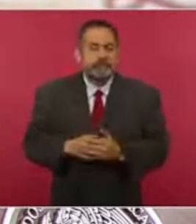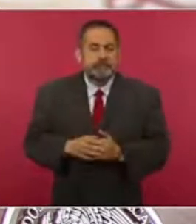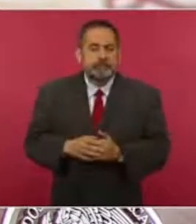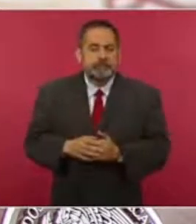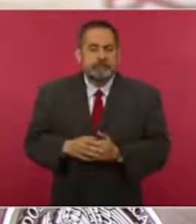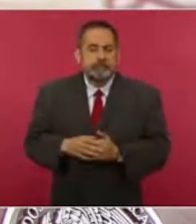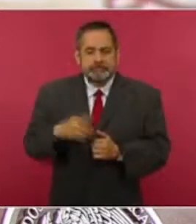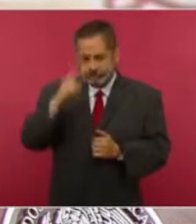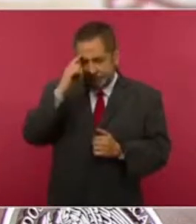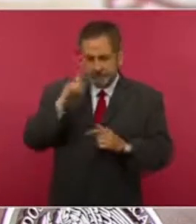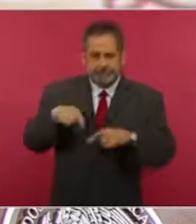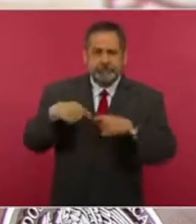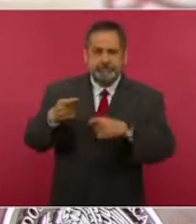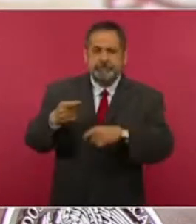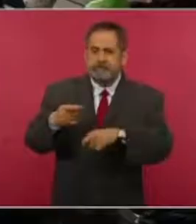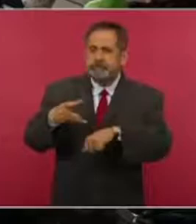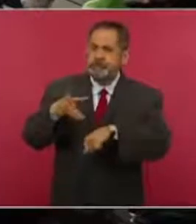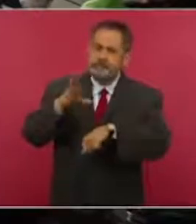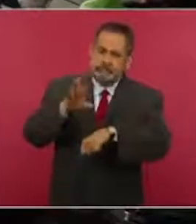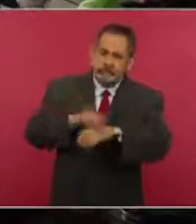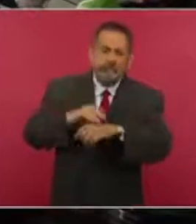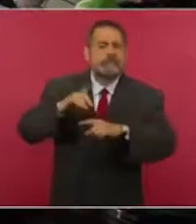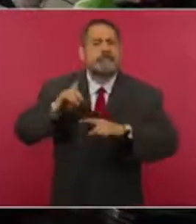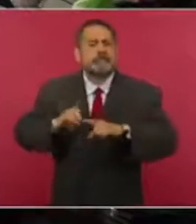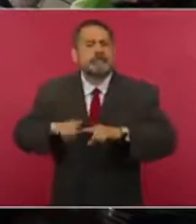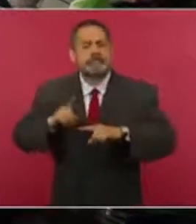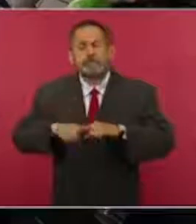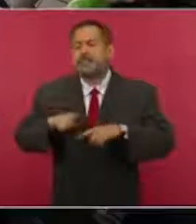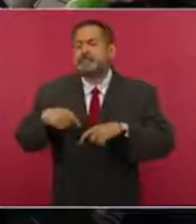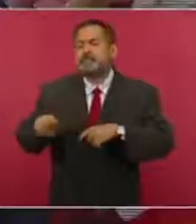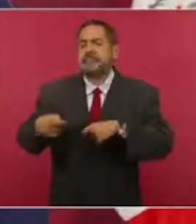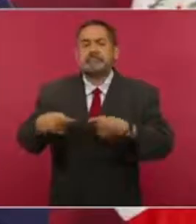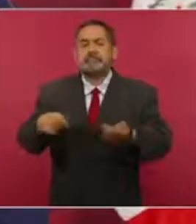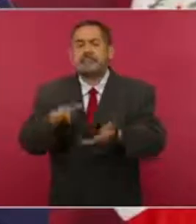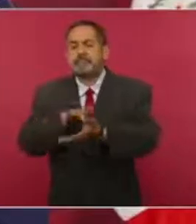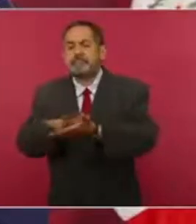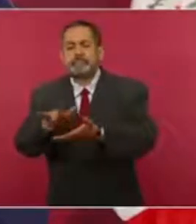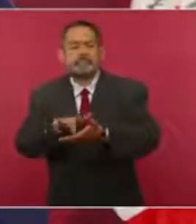autorizar los apoyos, buscar que sea